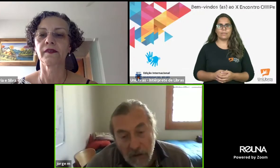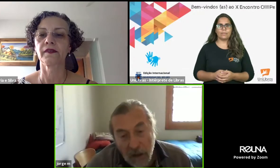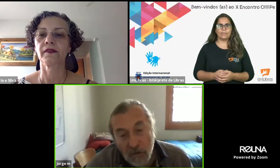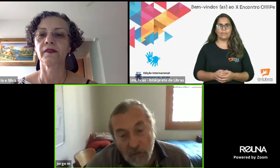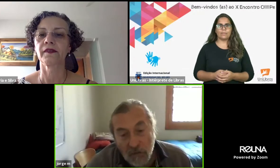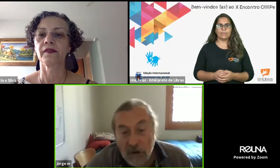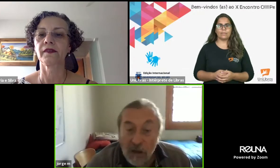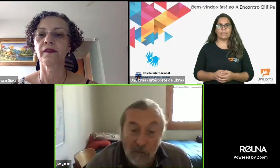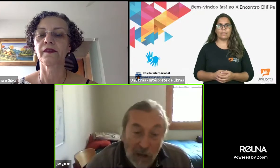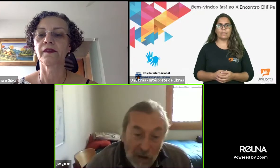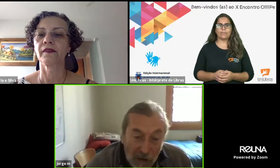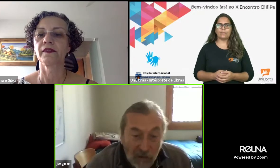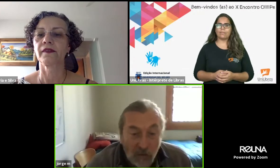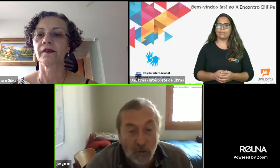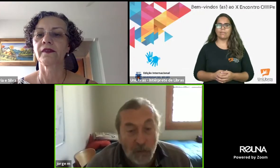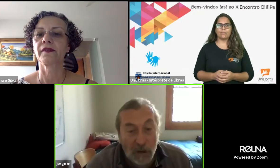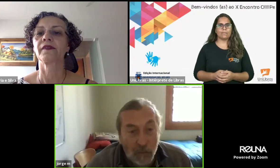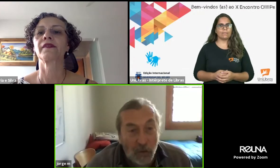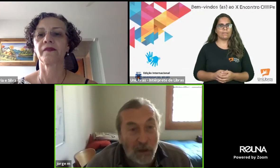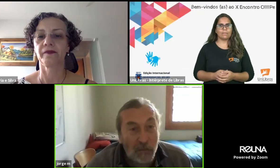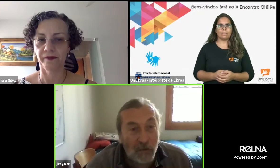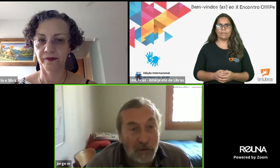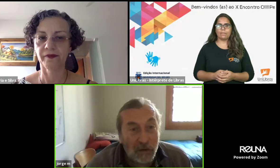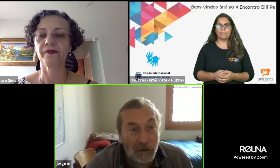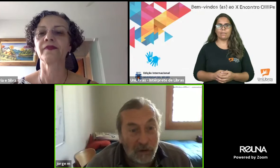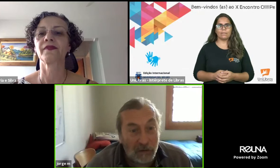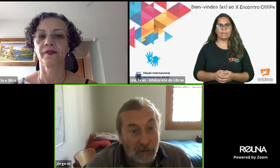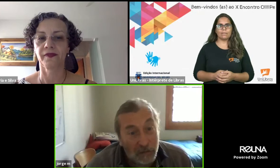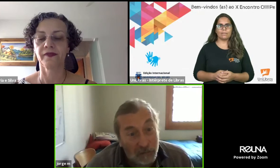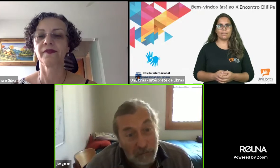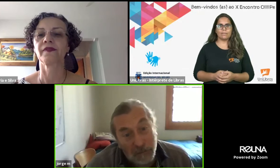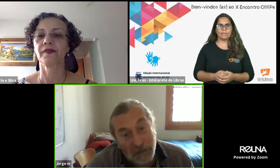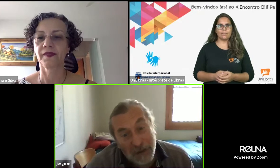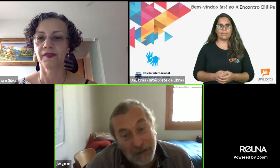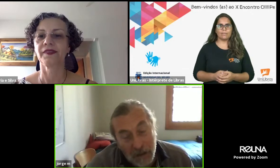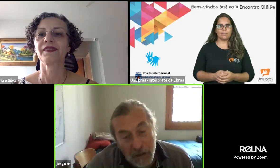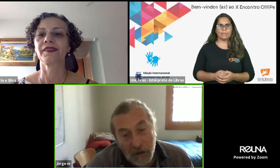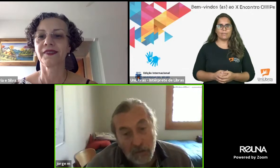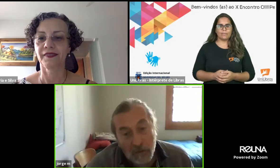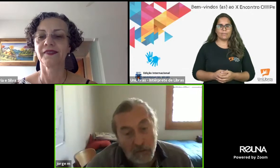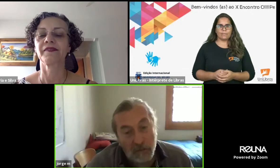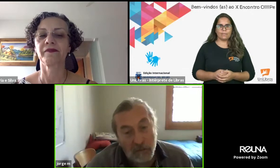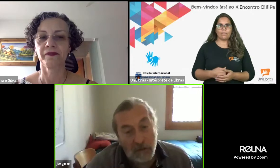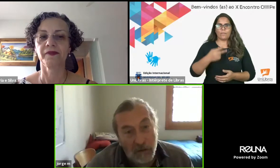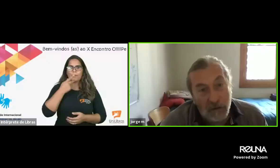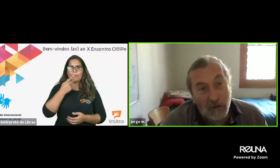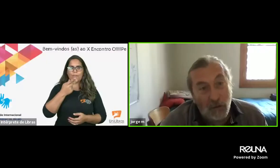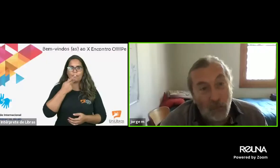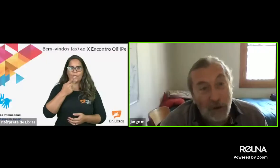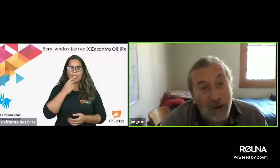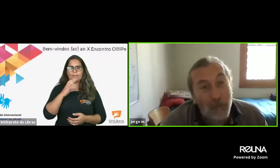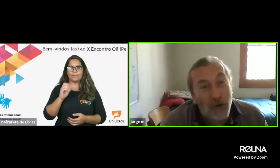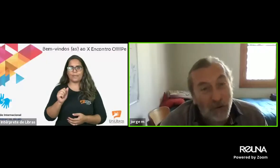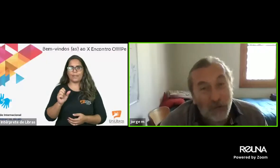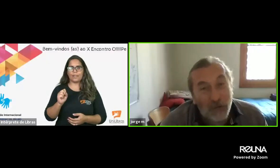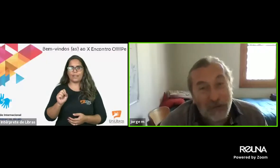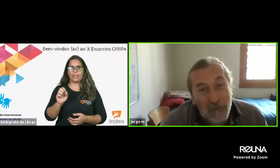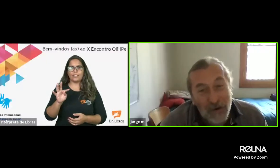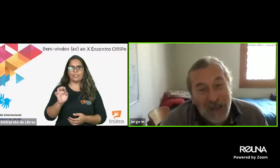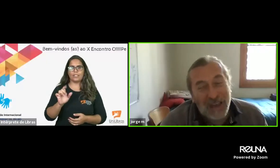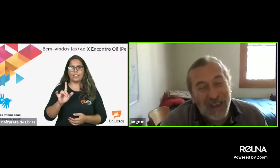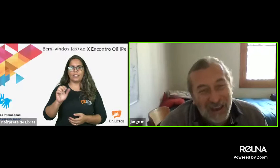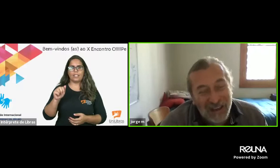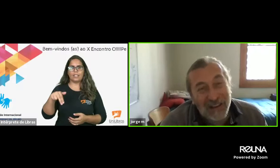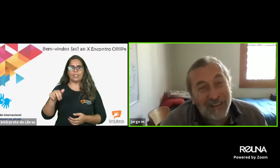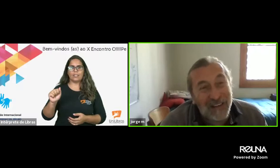Voy a hablar en castellano y voy a hablar lento para que podamos entendernos. Con Luis hemos hecho cosas